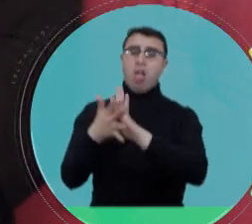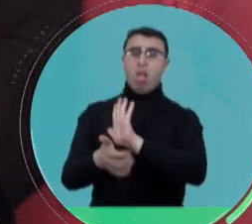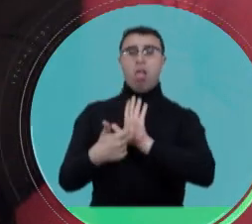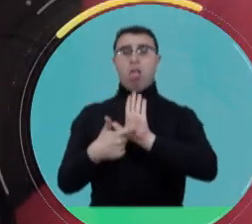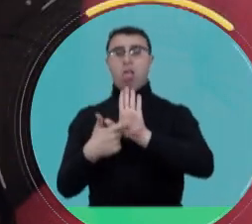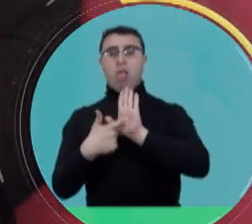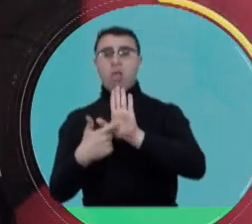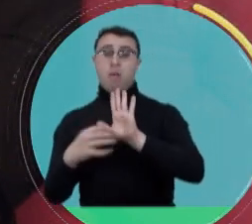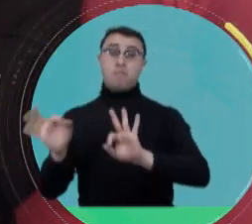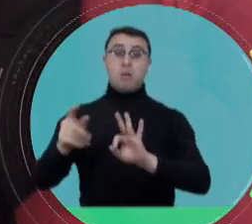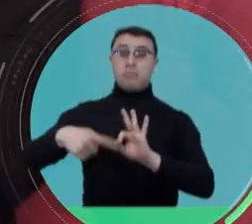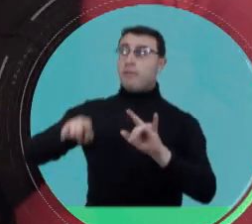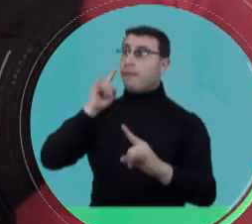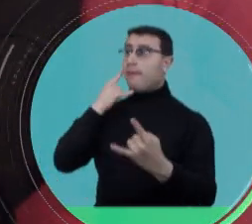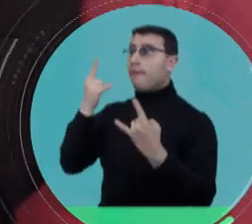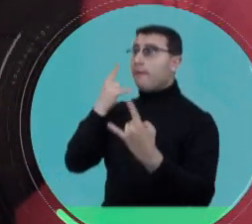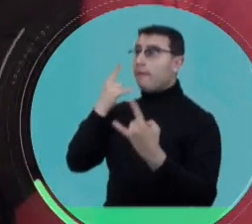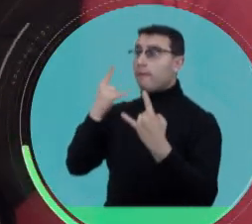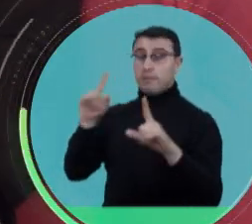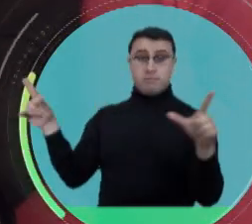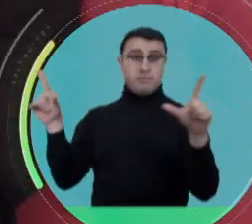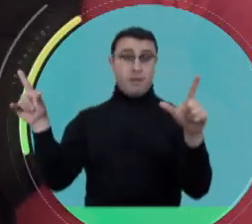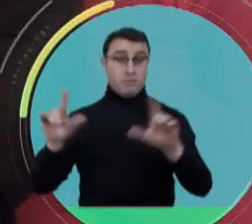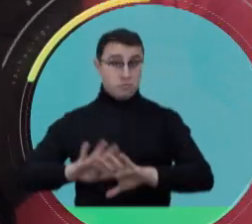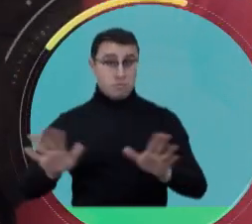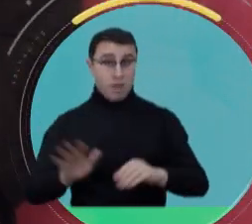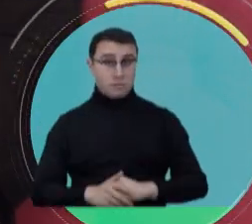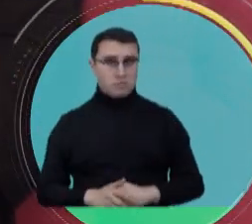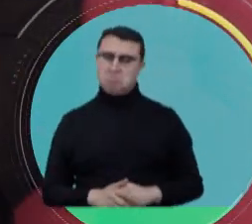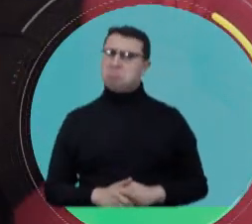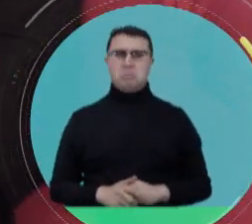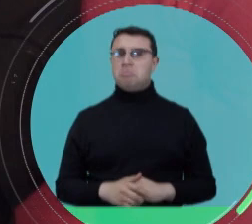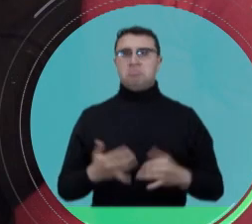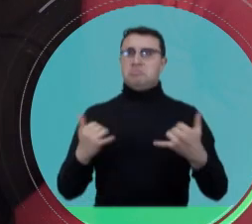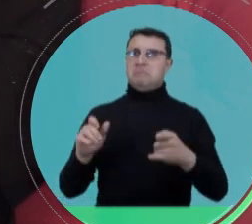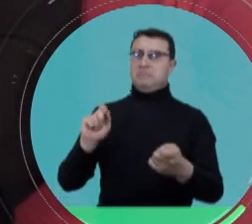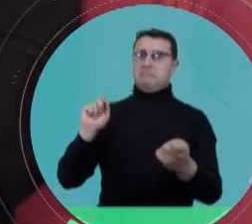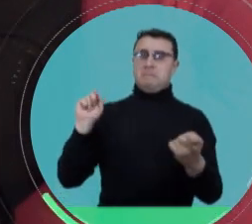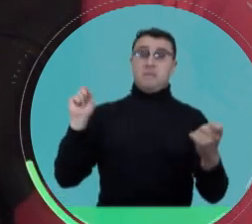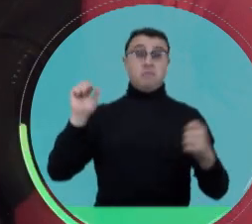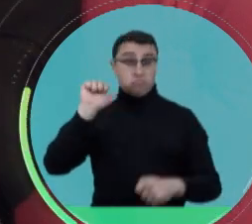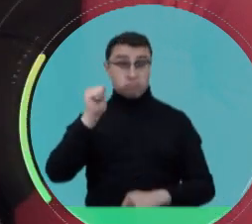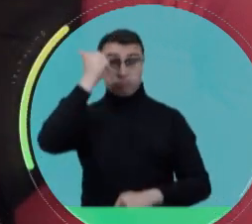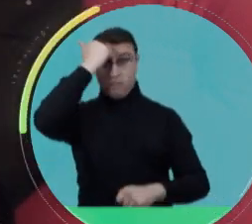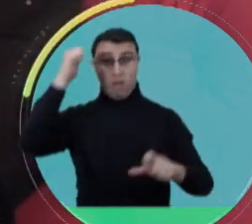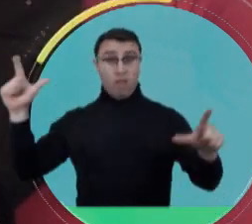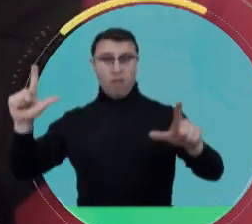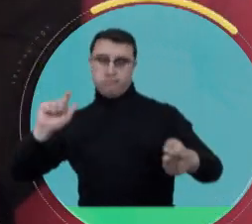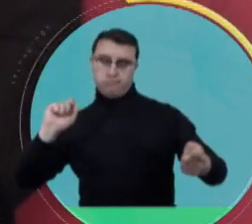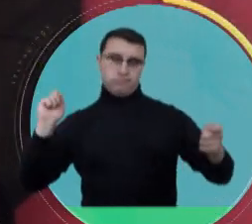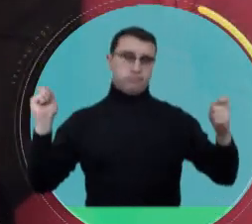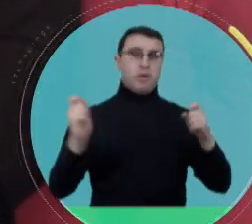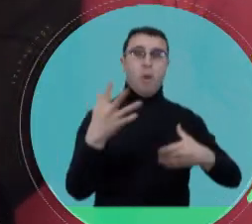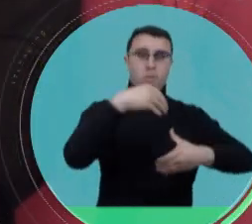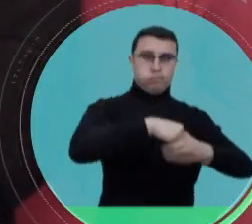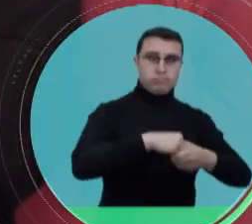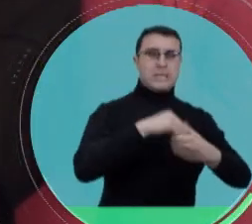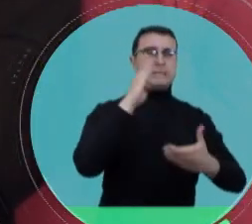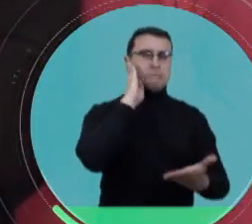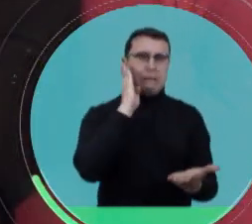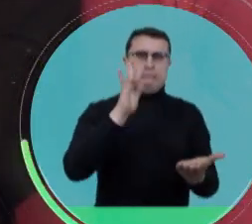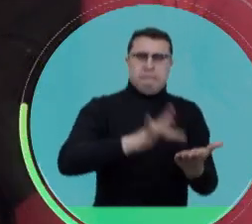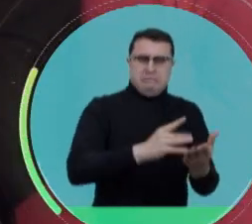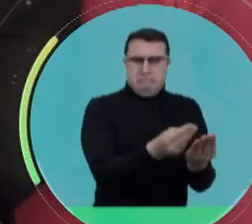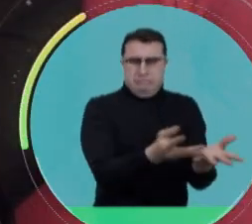de informar o crear entretenimiento mediante la televisión la primera la pantalla ya pasó de dejar de ser la televisión para hacer los